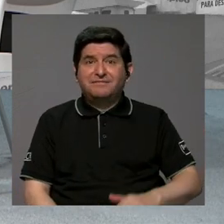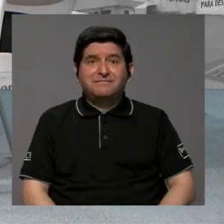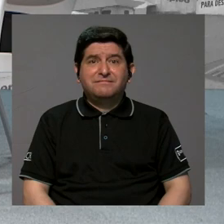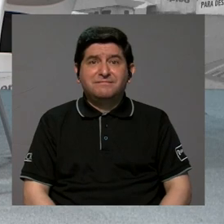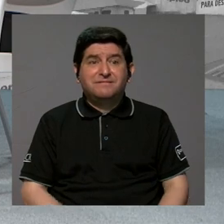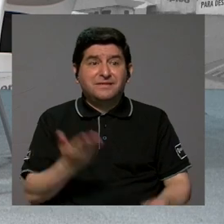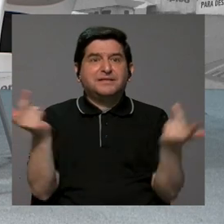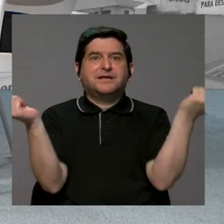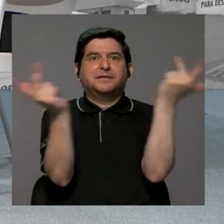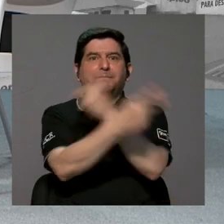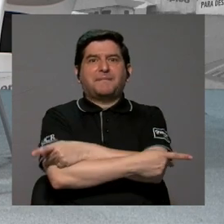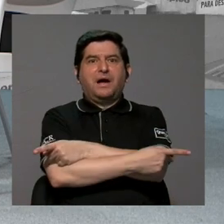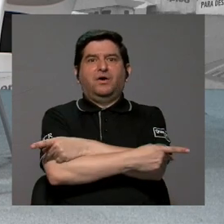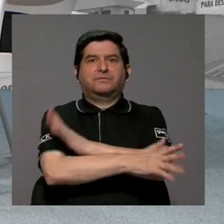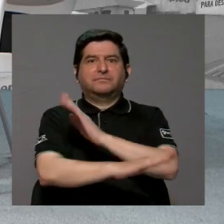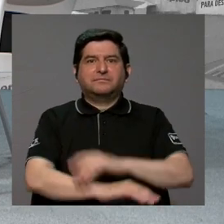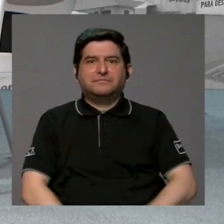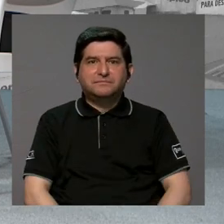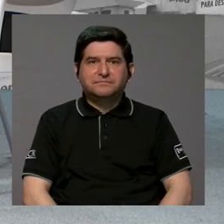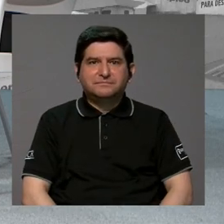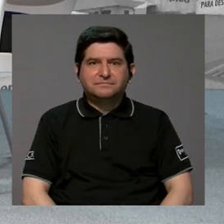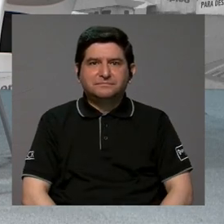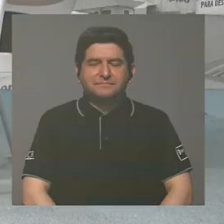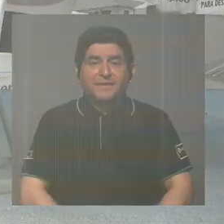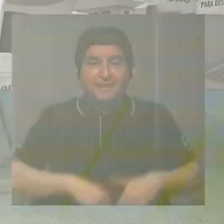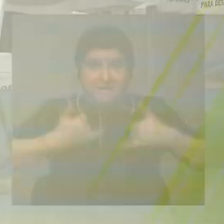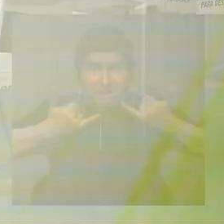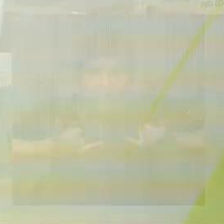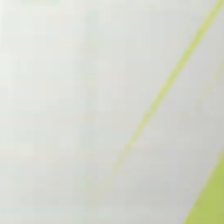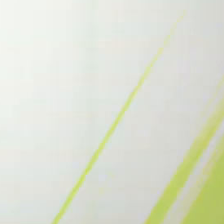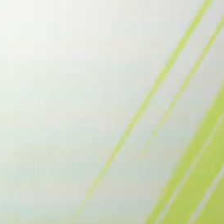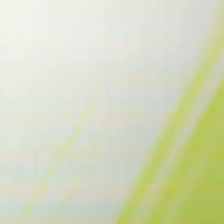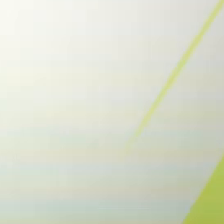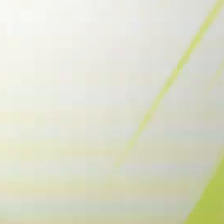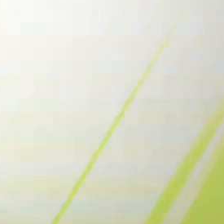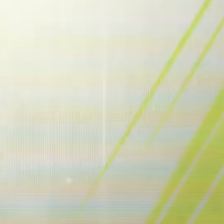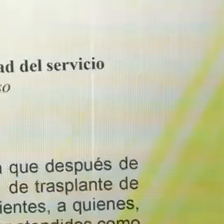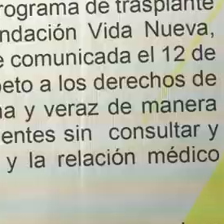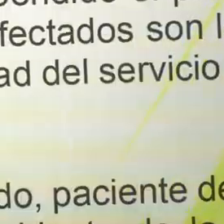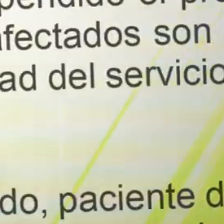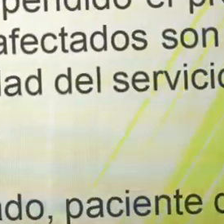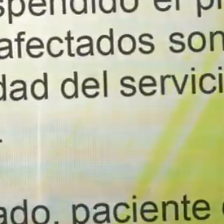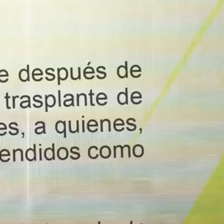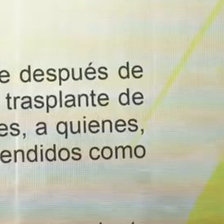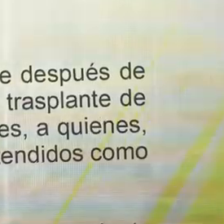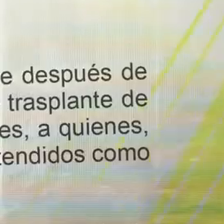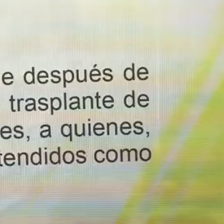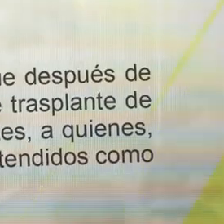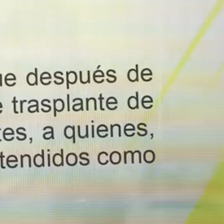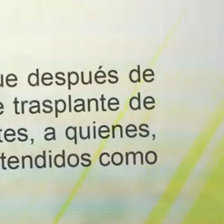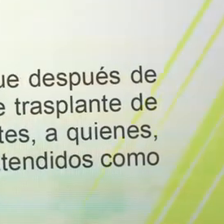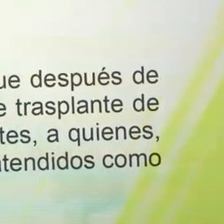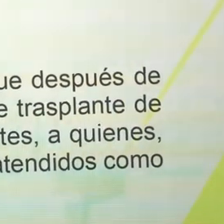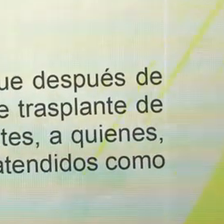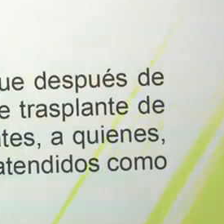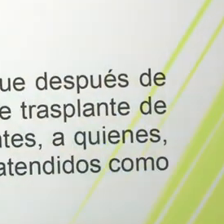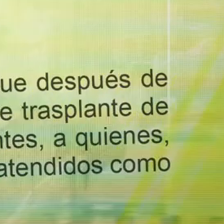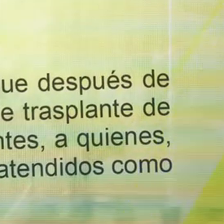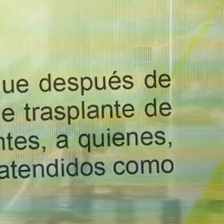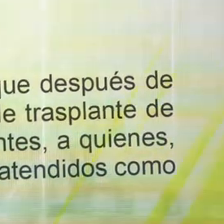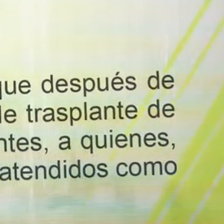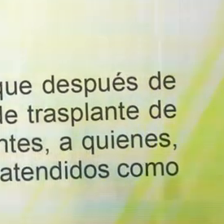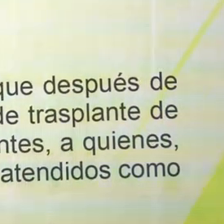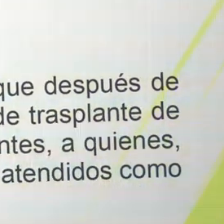seguimos tal vez peor, ¿verdad? Y entonces resulta que ahora es el ministerio el que emite esta orden sanitaria.